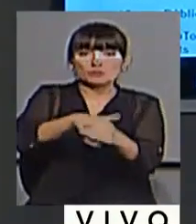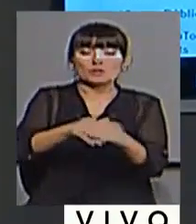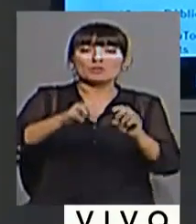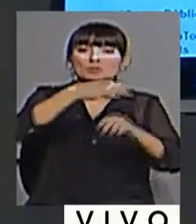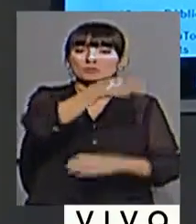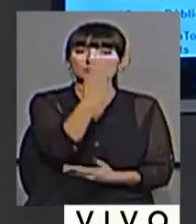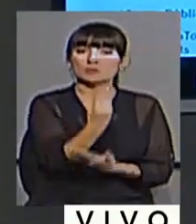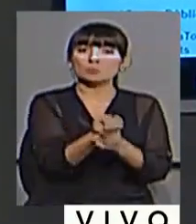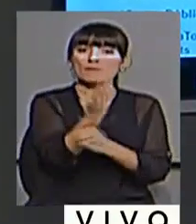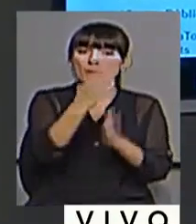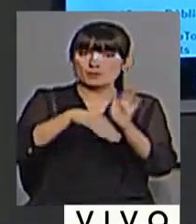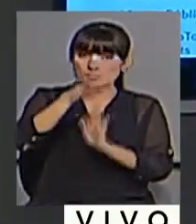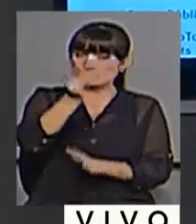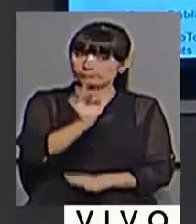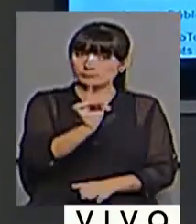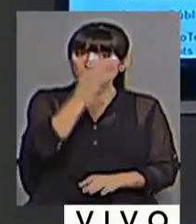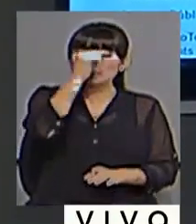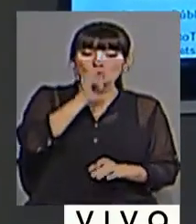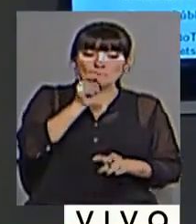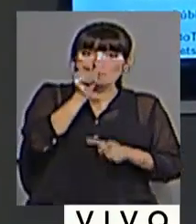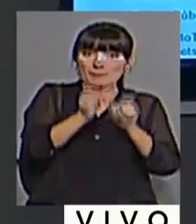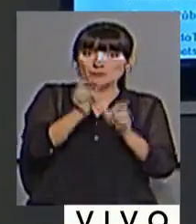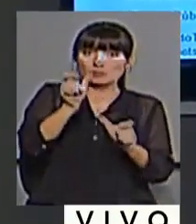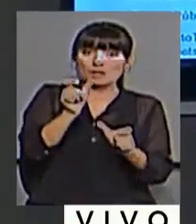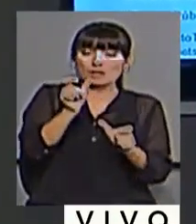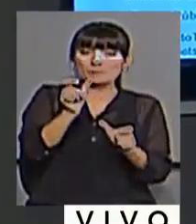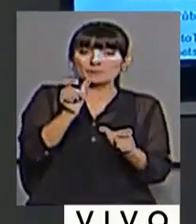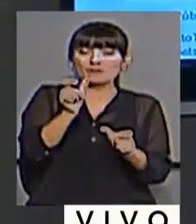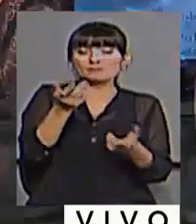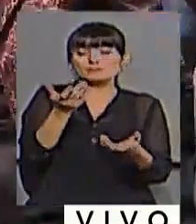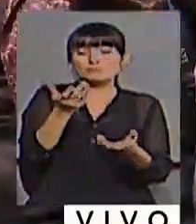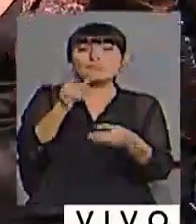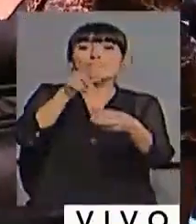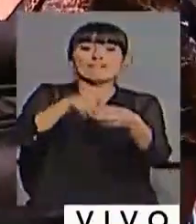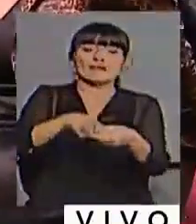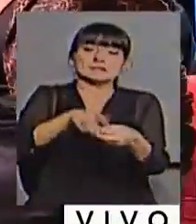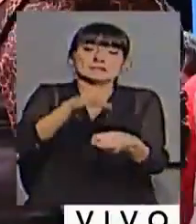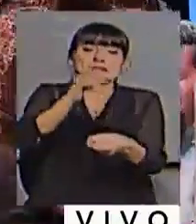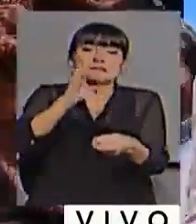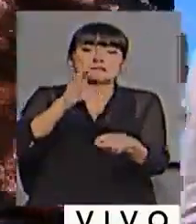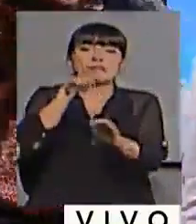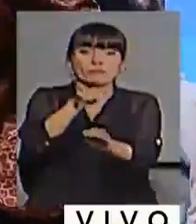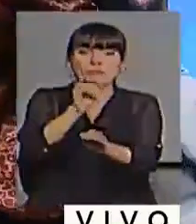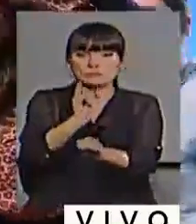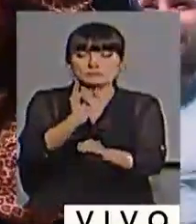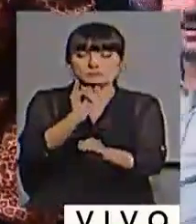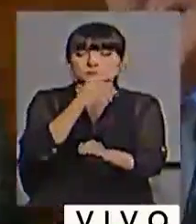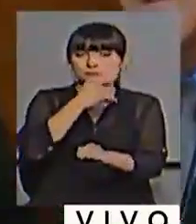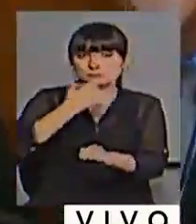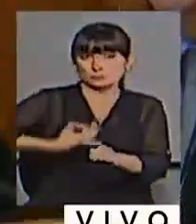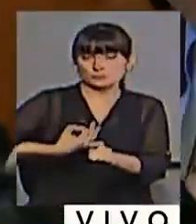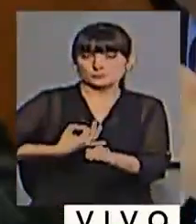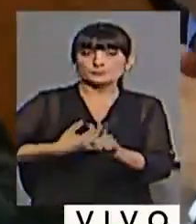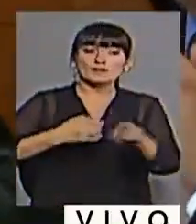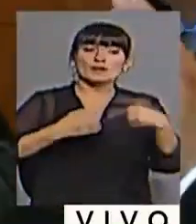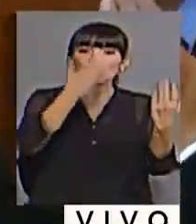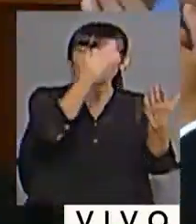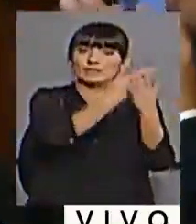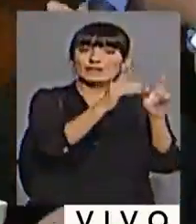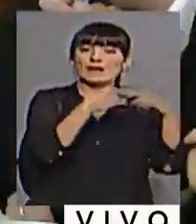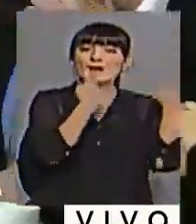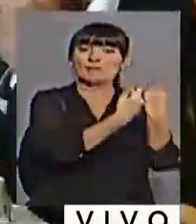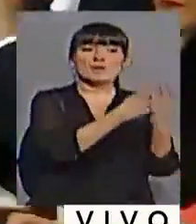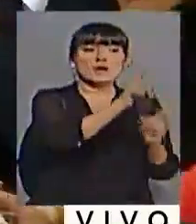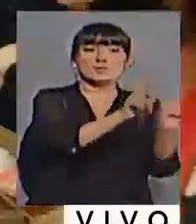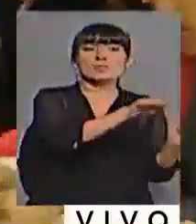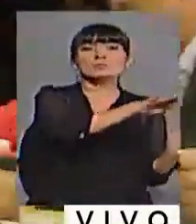Mayoría. Pero el militante va a votar por la DC, eso no cabe duda. Y en el caso del Frente Amplio, cuando muchos votarían